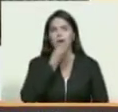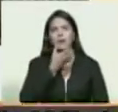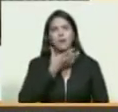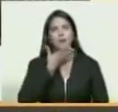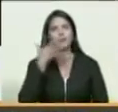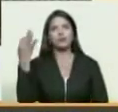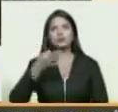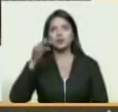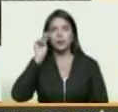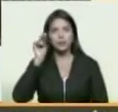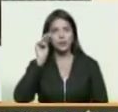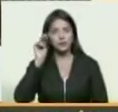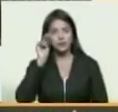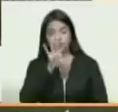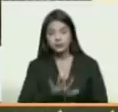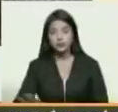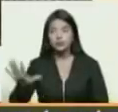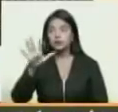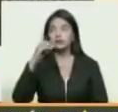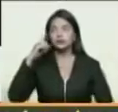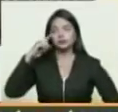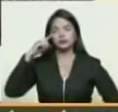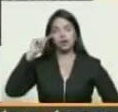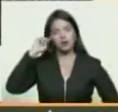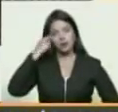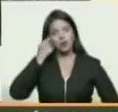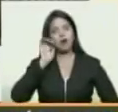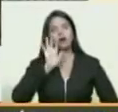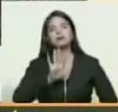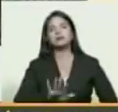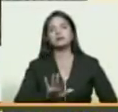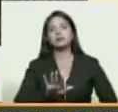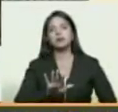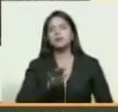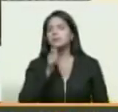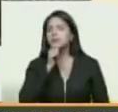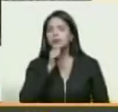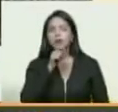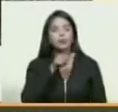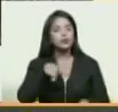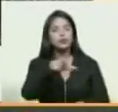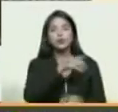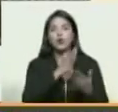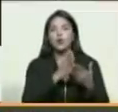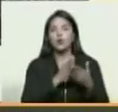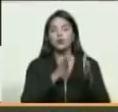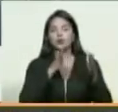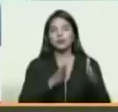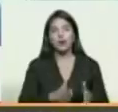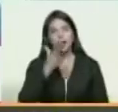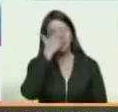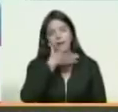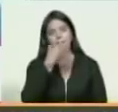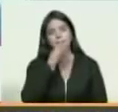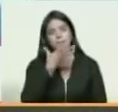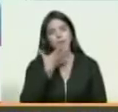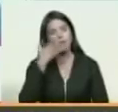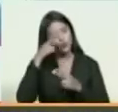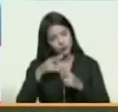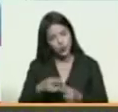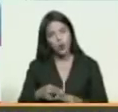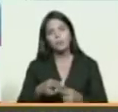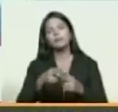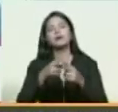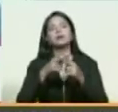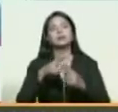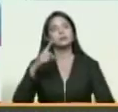un docente ser recordado de esa manera por sus estudiantes. Es un hermoso homenaje que nos llama a